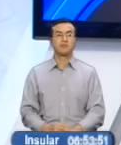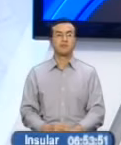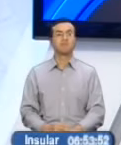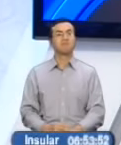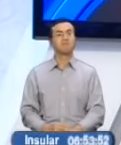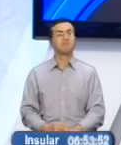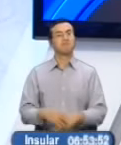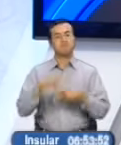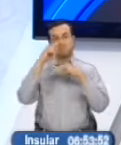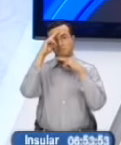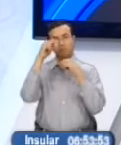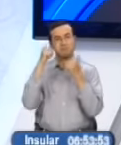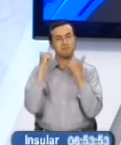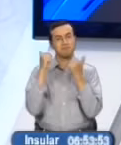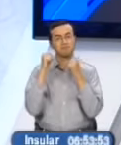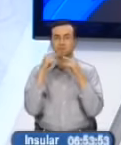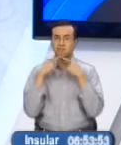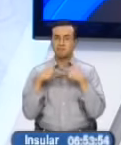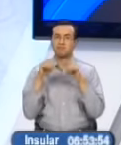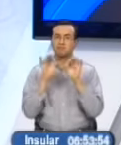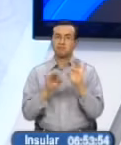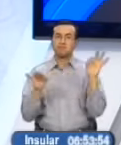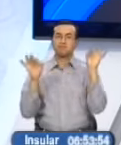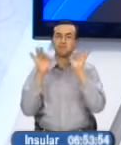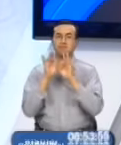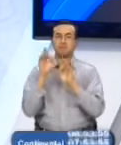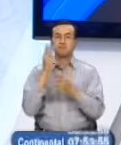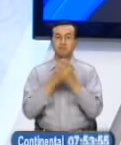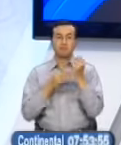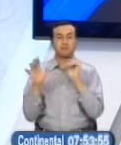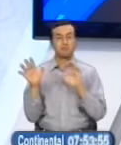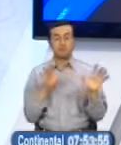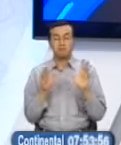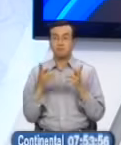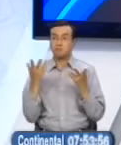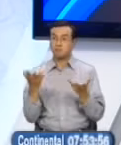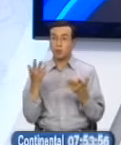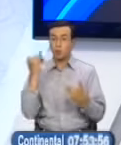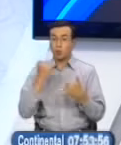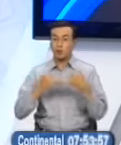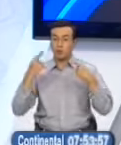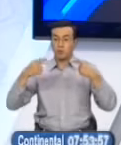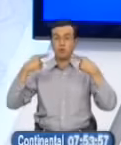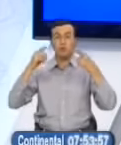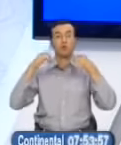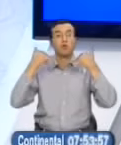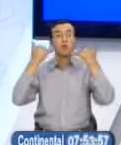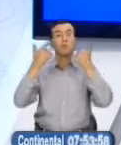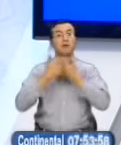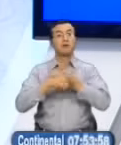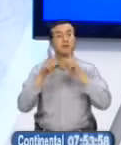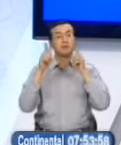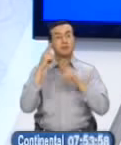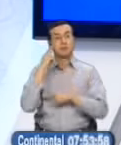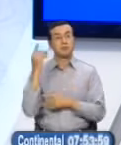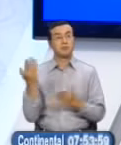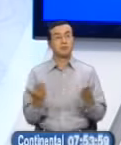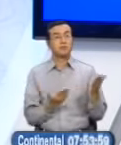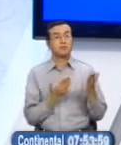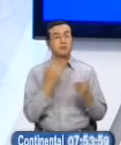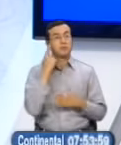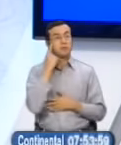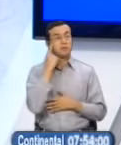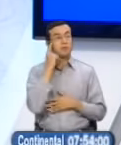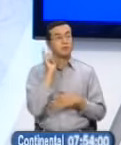Muy buena nota de Soledad, destacando lo más importante de los arqueros, de los finalistas de la Copa Libertadores de América. A continuación le damos un clic